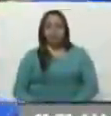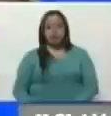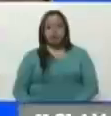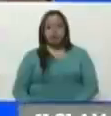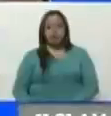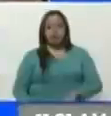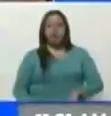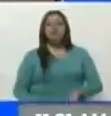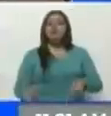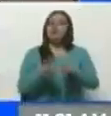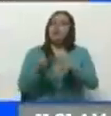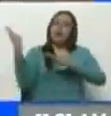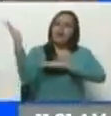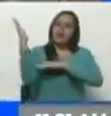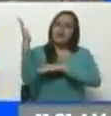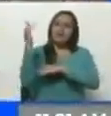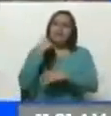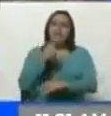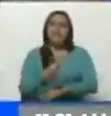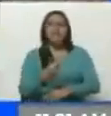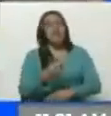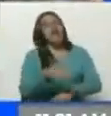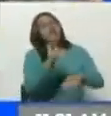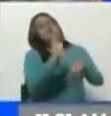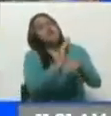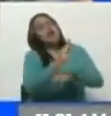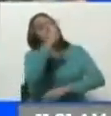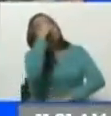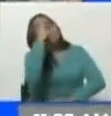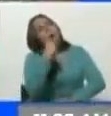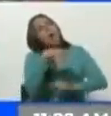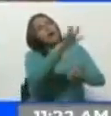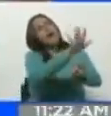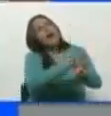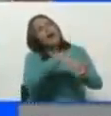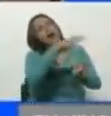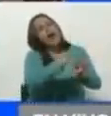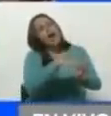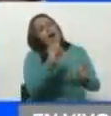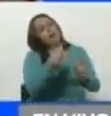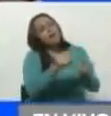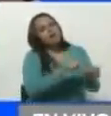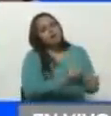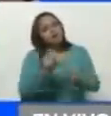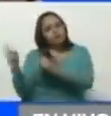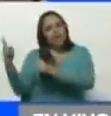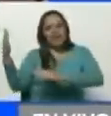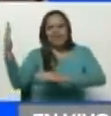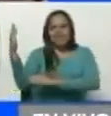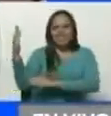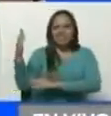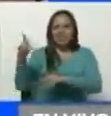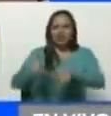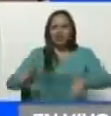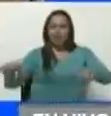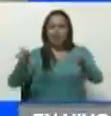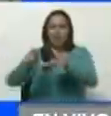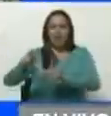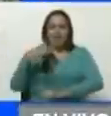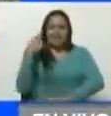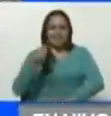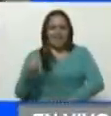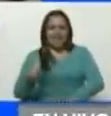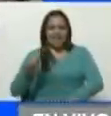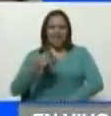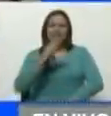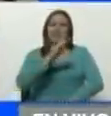pobreza, y cuando uno va al Vaticano, yo verdaderamente casi me caí de espaldas. Ver